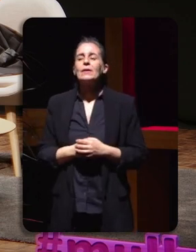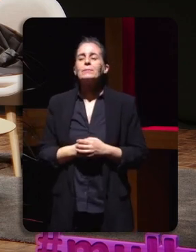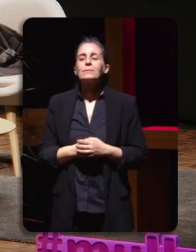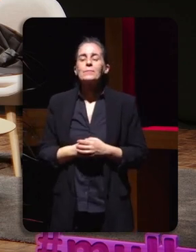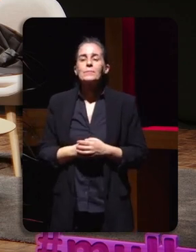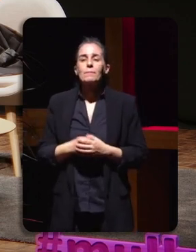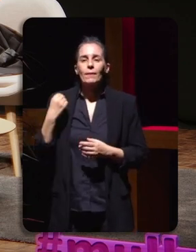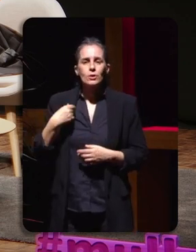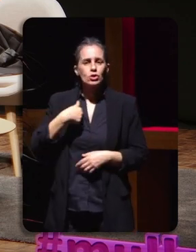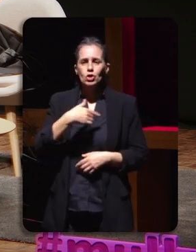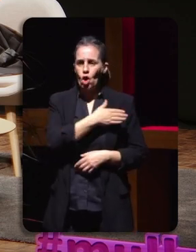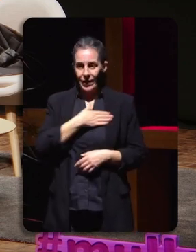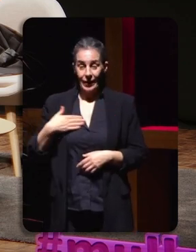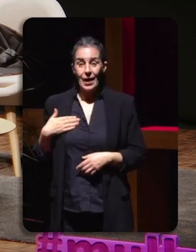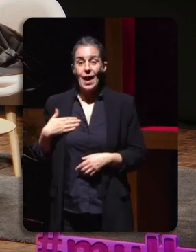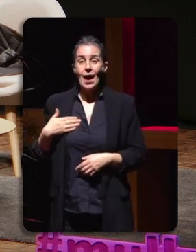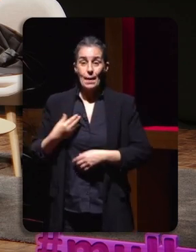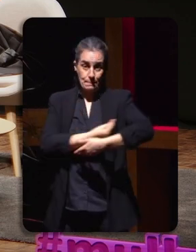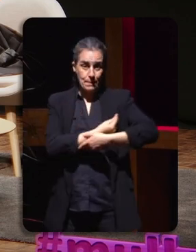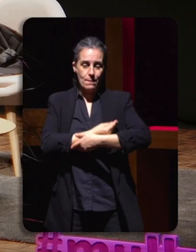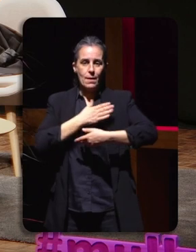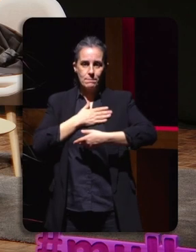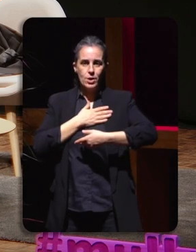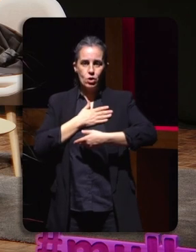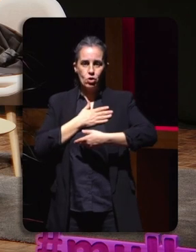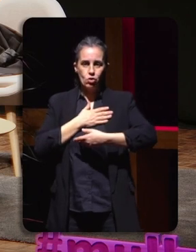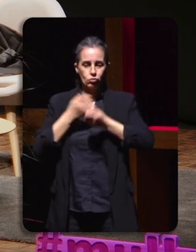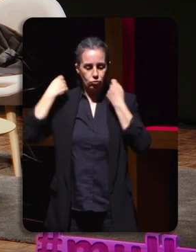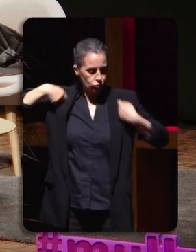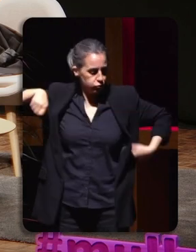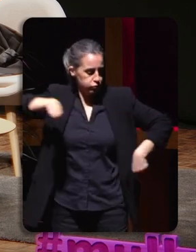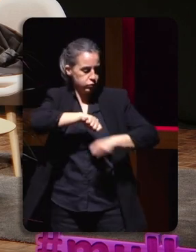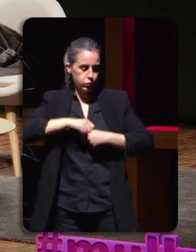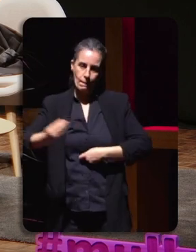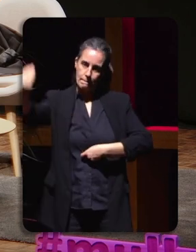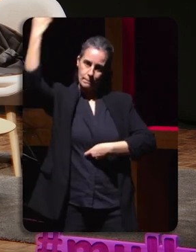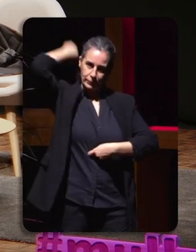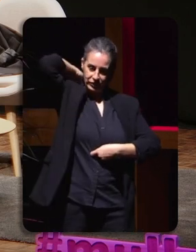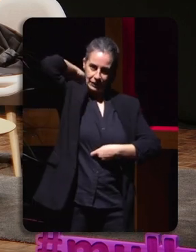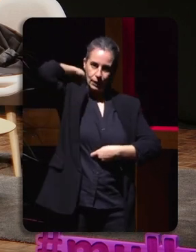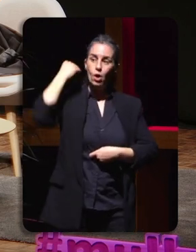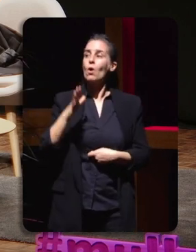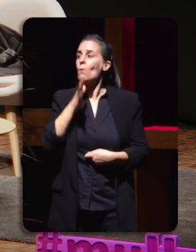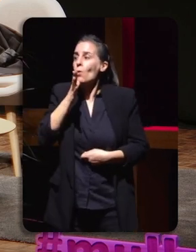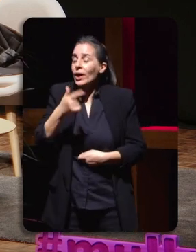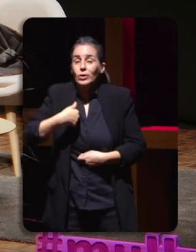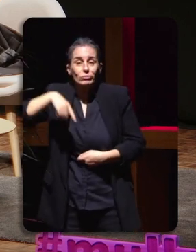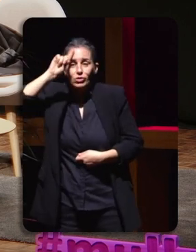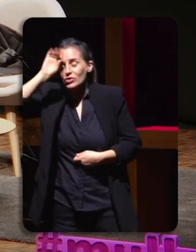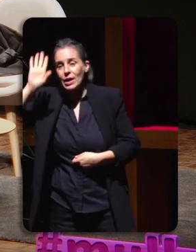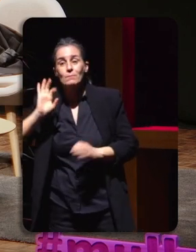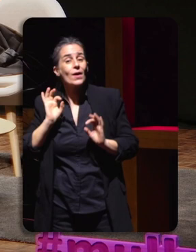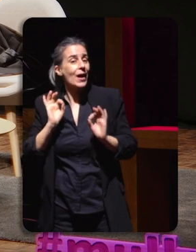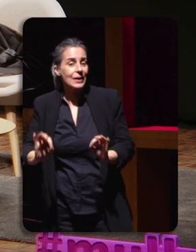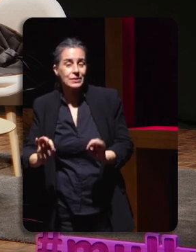yo quería llevar a mi bebé con un pañuelo africano Por qué no lo sé pero ahí estaba yo con mi madre